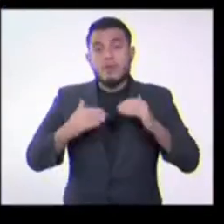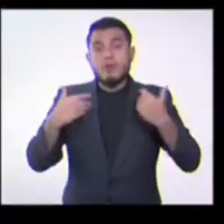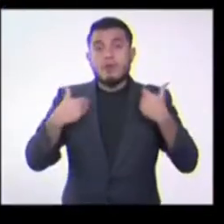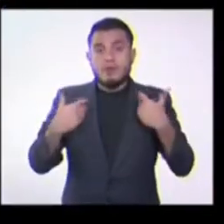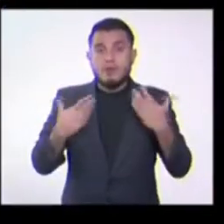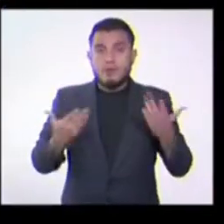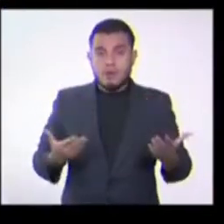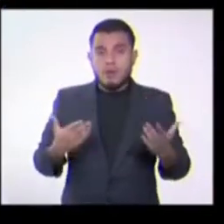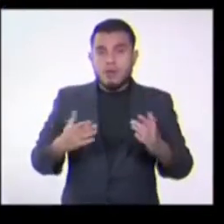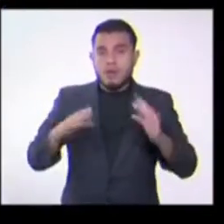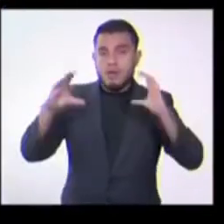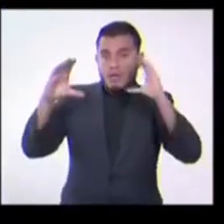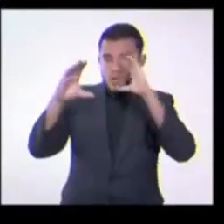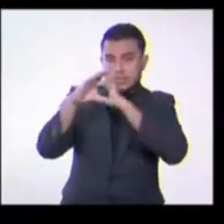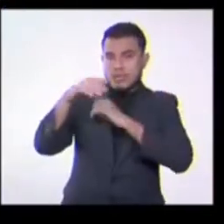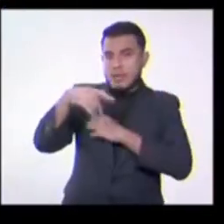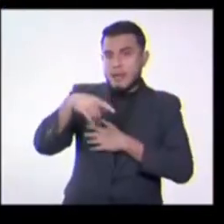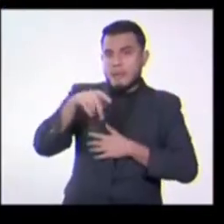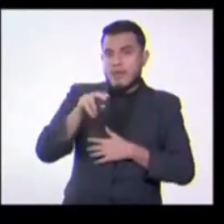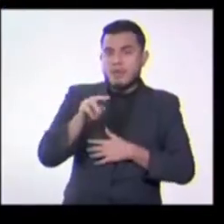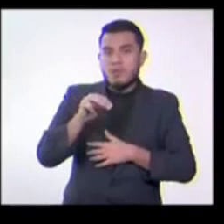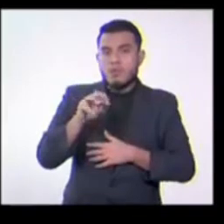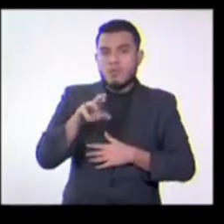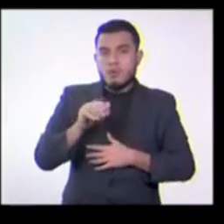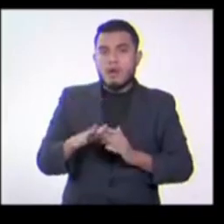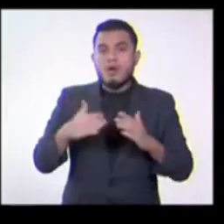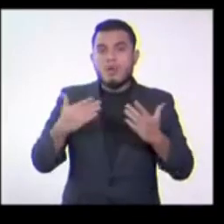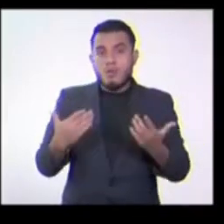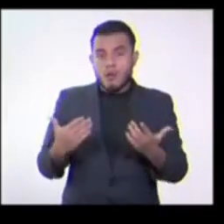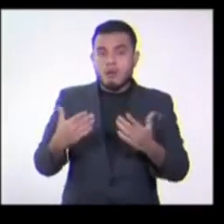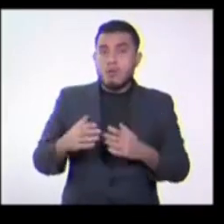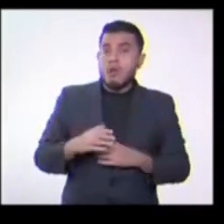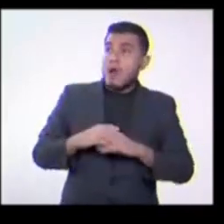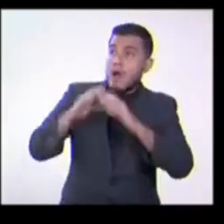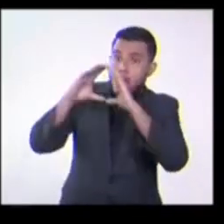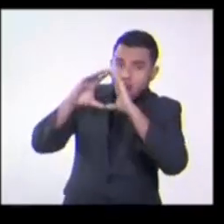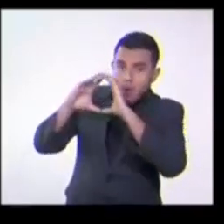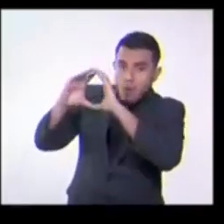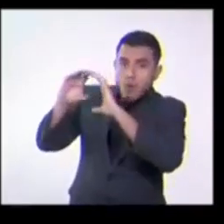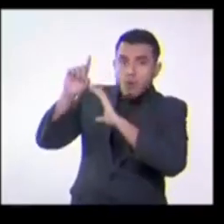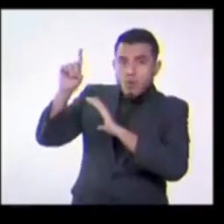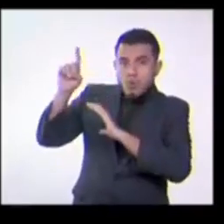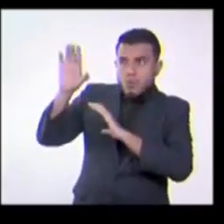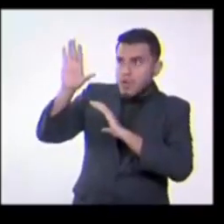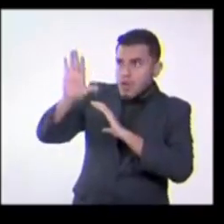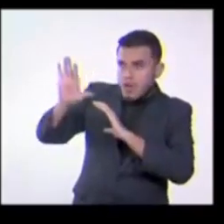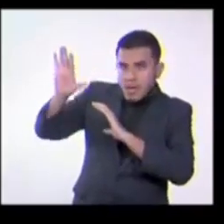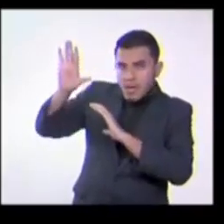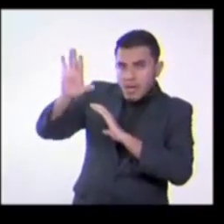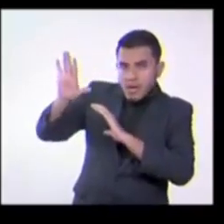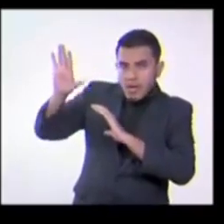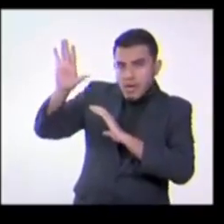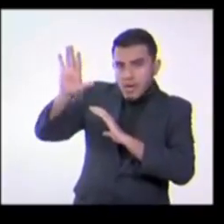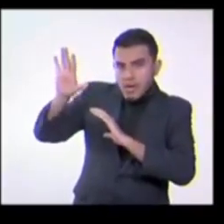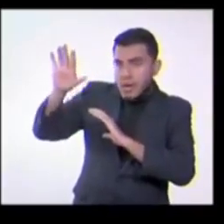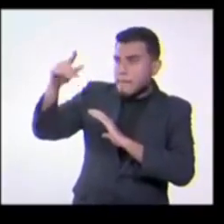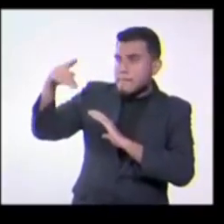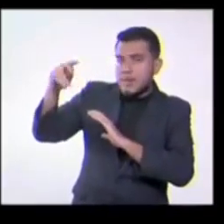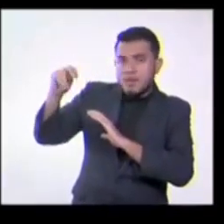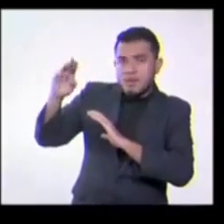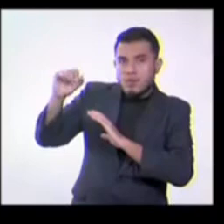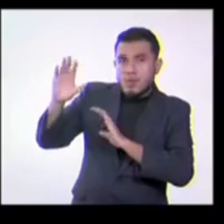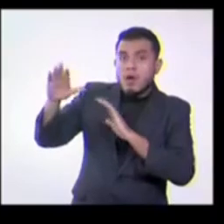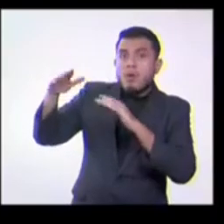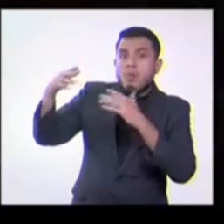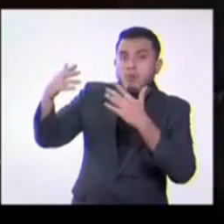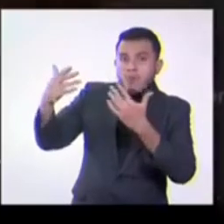de penumbra, es precisamente cuando la luna queda en una zona de penumbra provocada por la